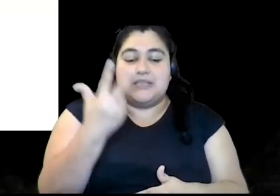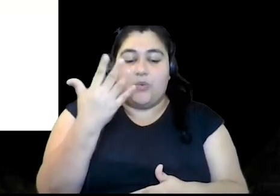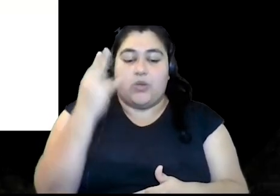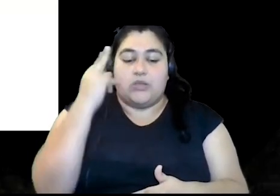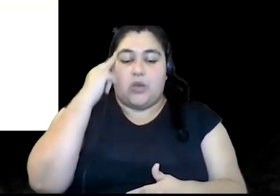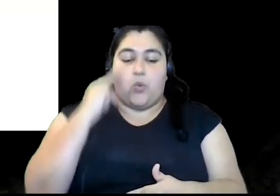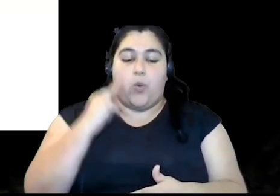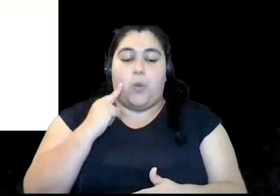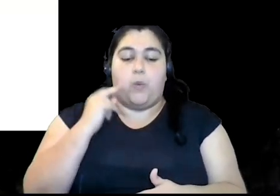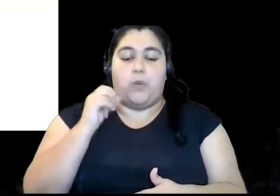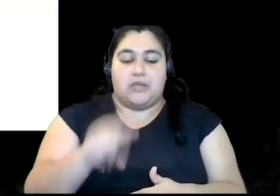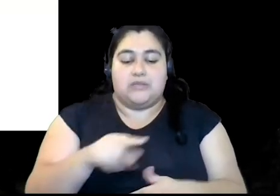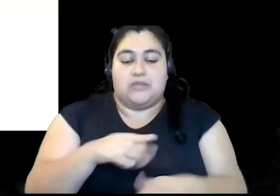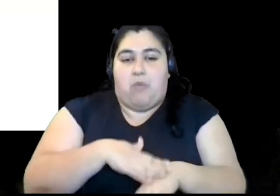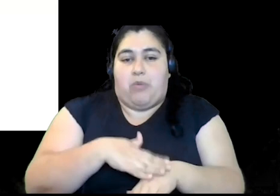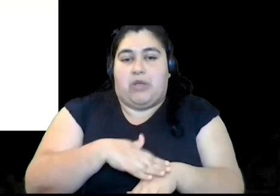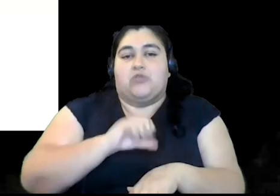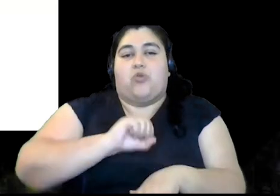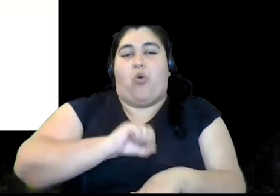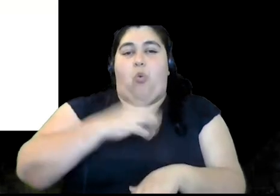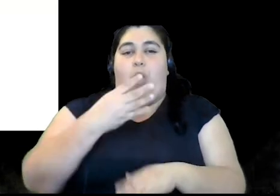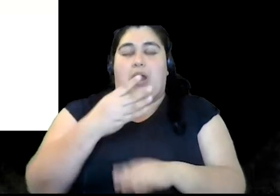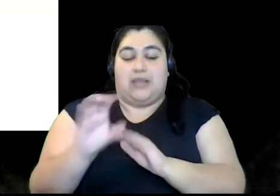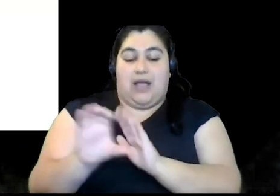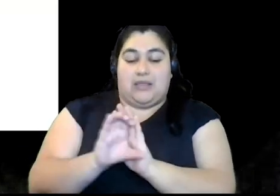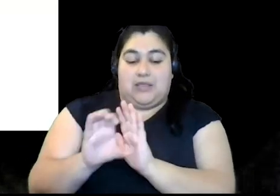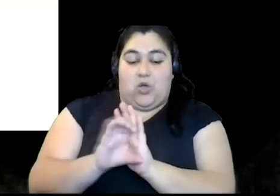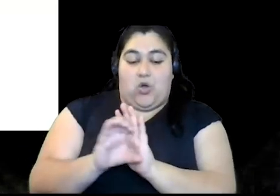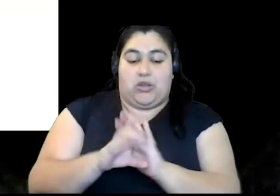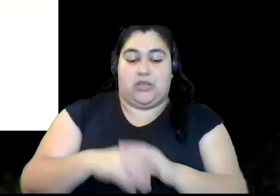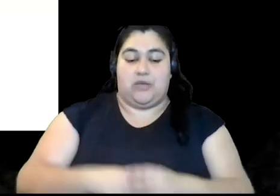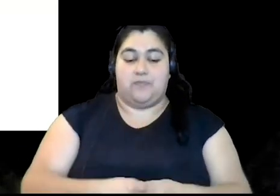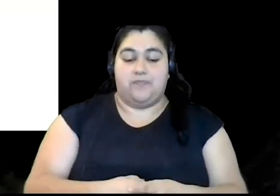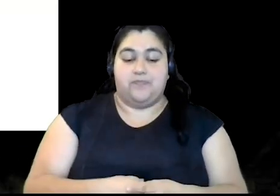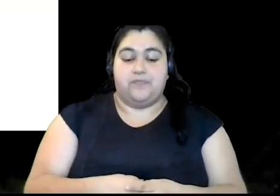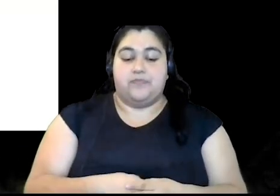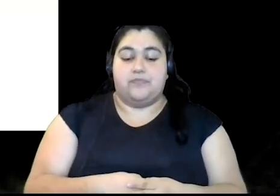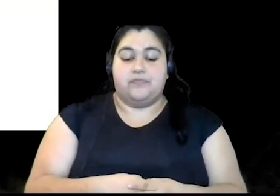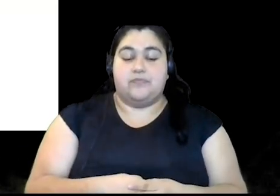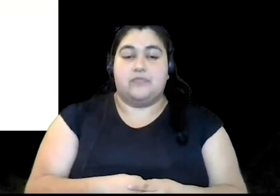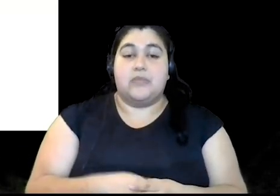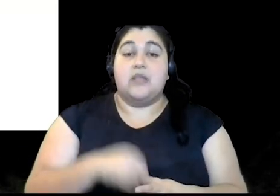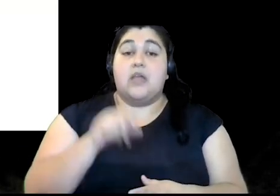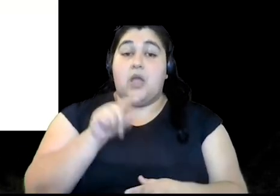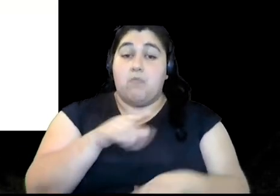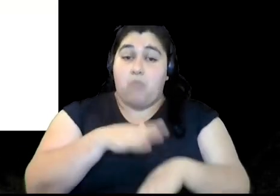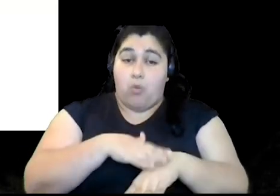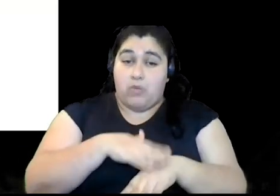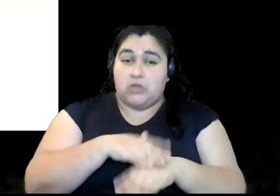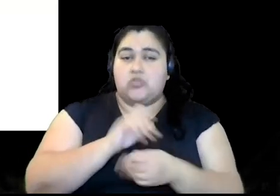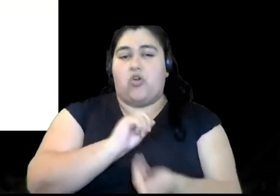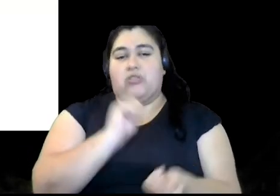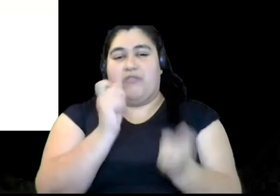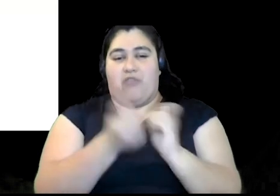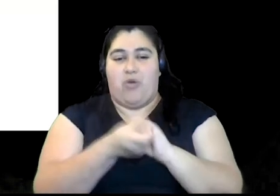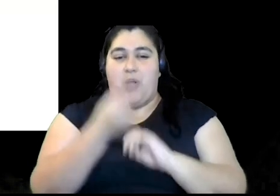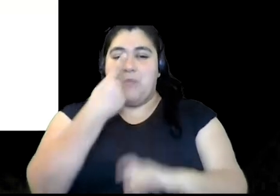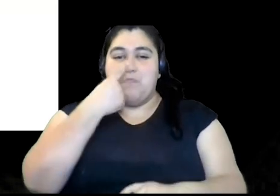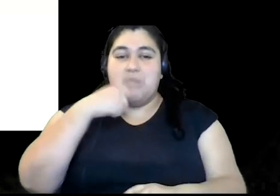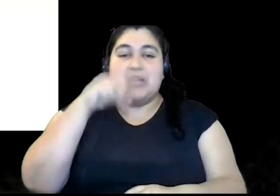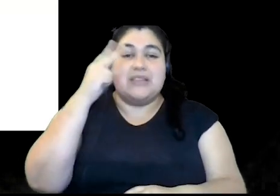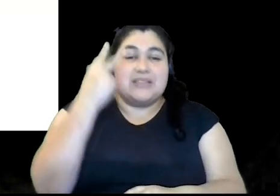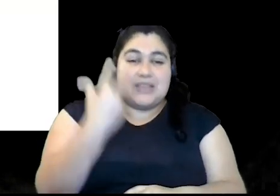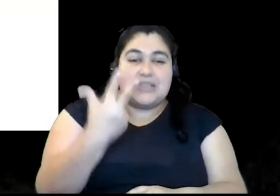como renta de cuarta categoría. Con la reforma, el 1357 se transformó en formulario